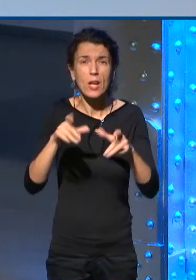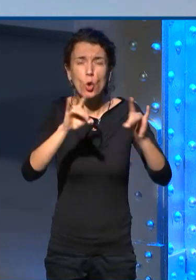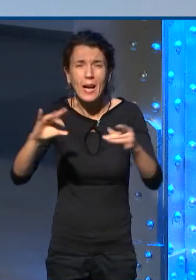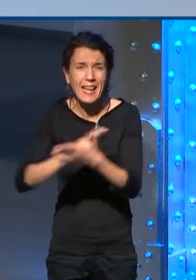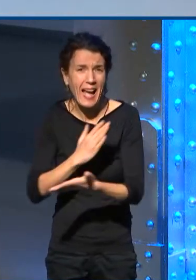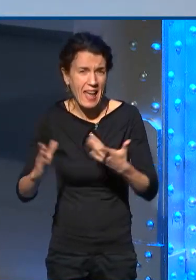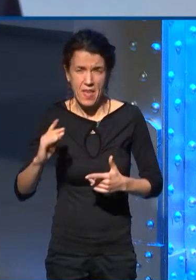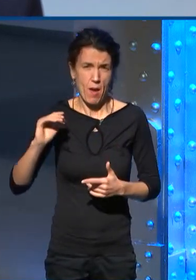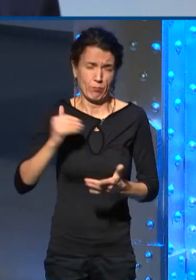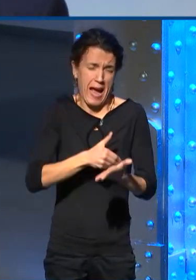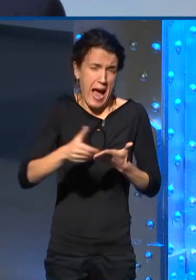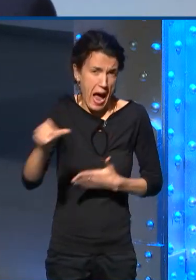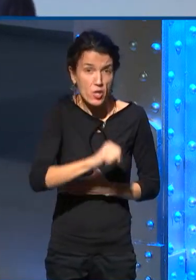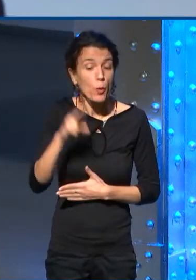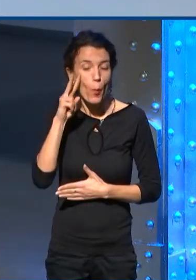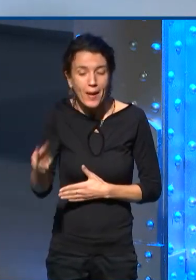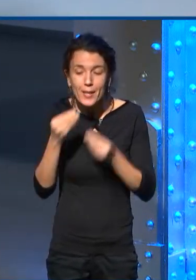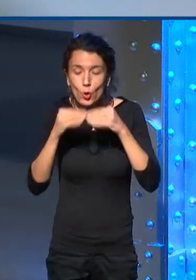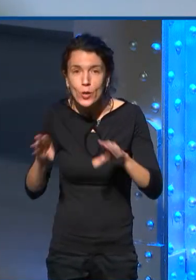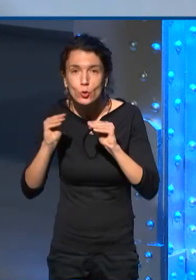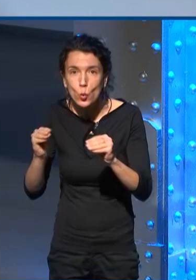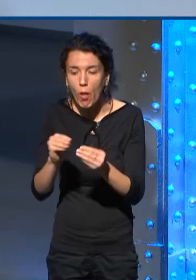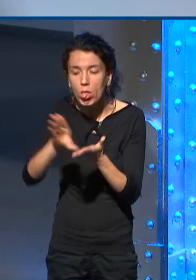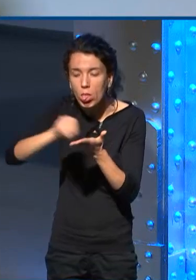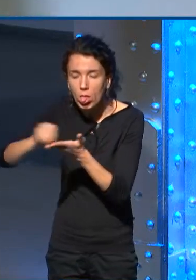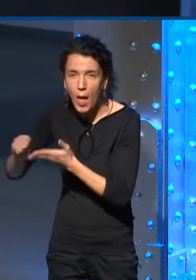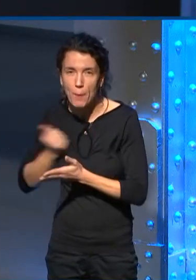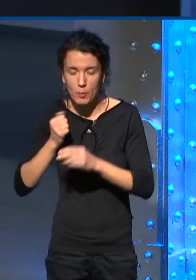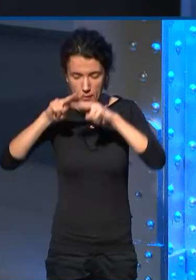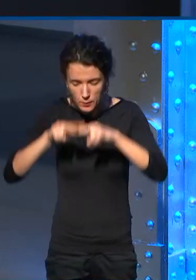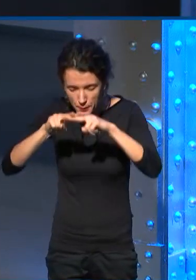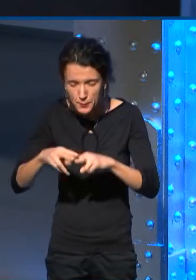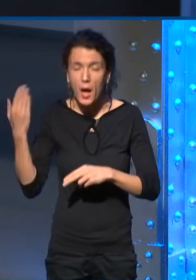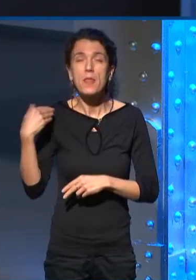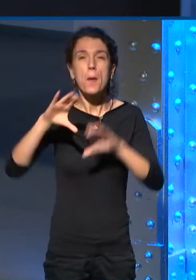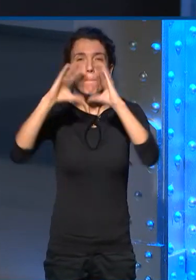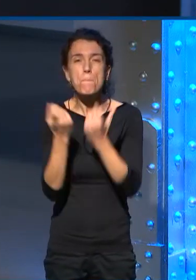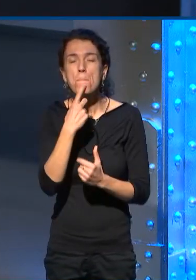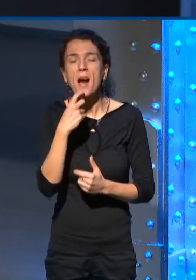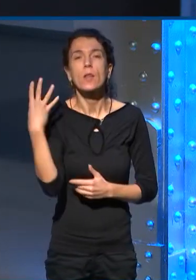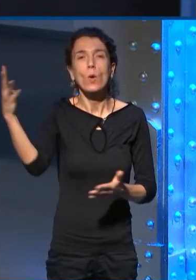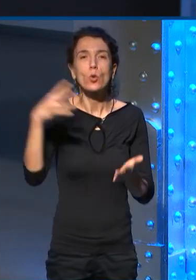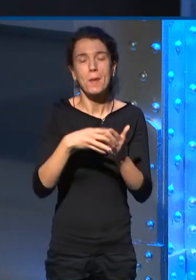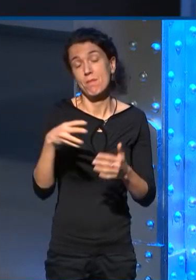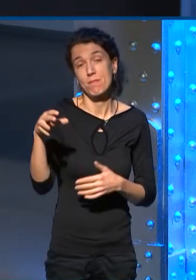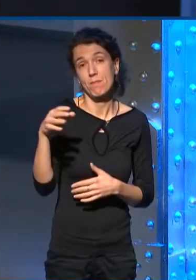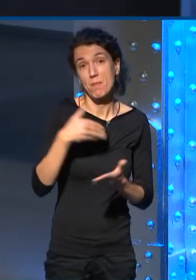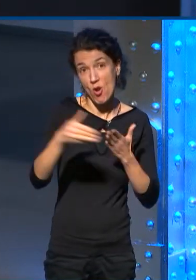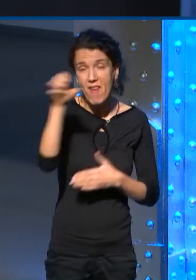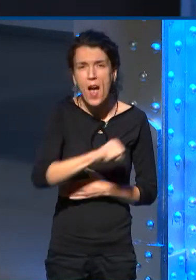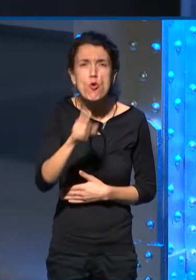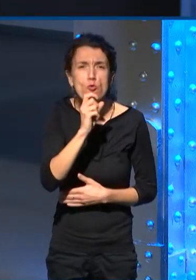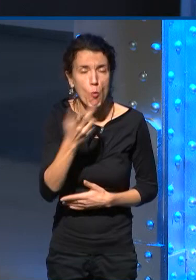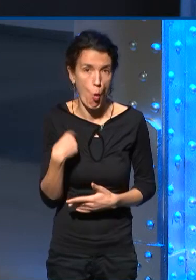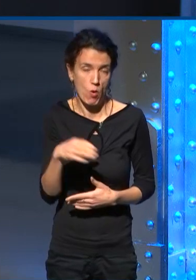de años. Es decir, podemos ver la historia de Marte. Podemos ir ahí y realmente estudiar la historia, cómo era Marte hace 4.000 millones de años. Científicamente el interés